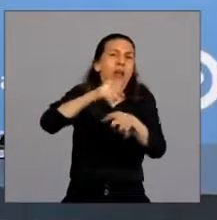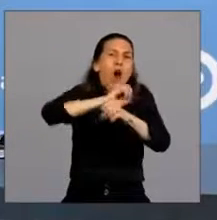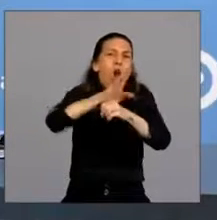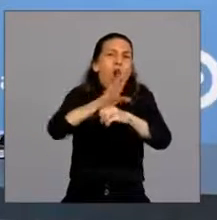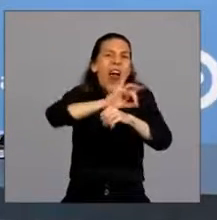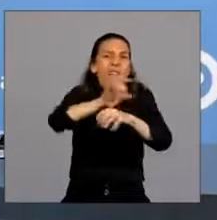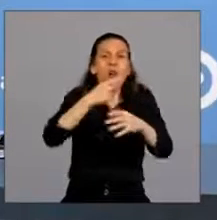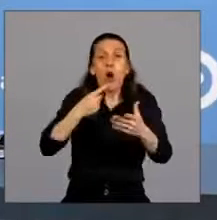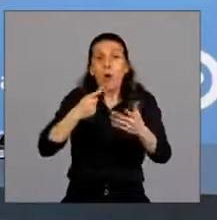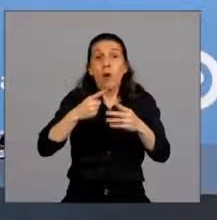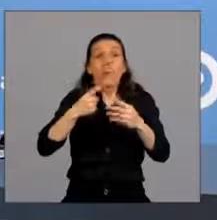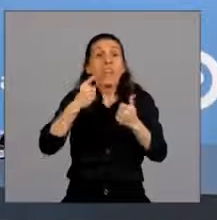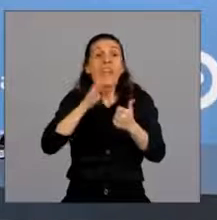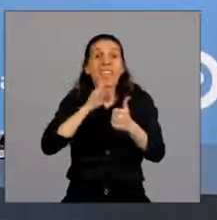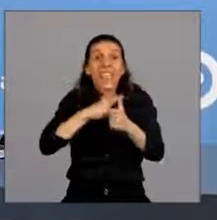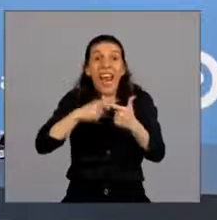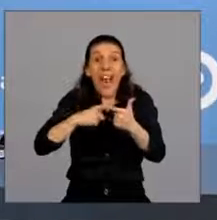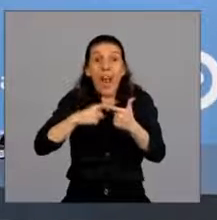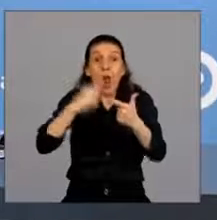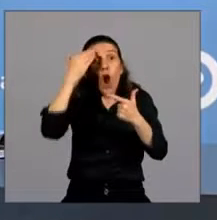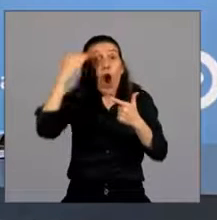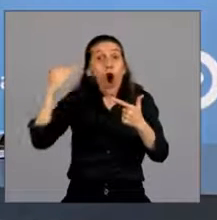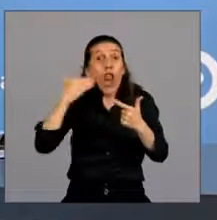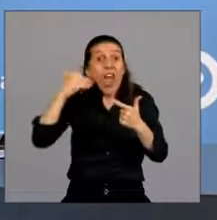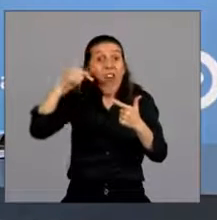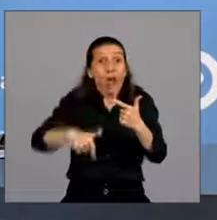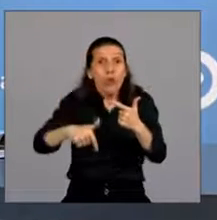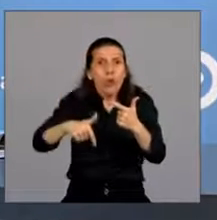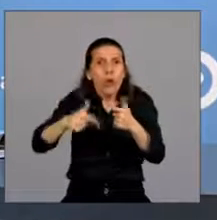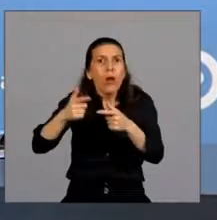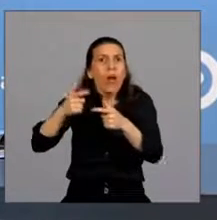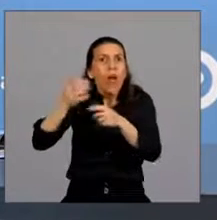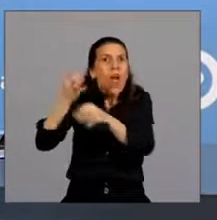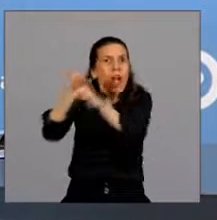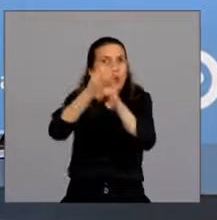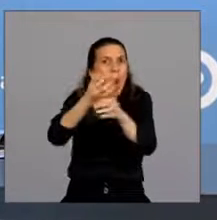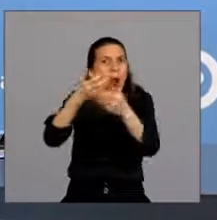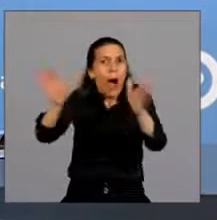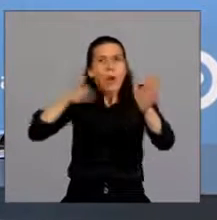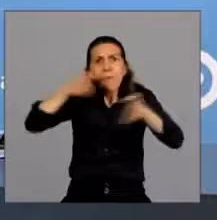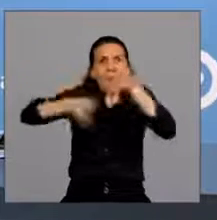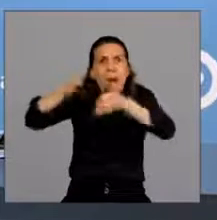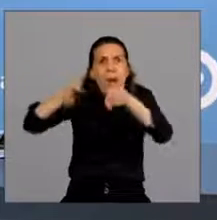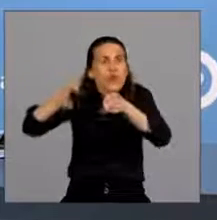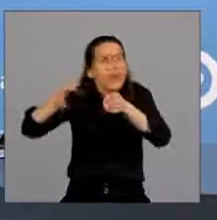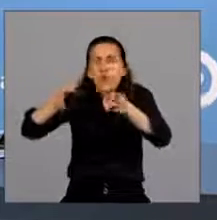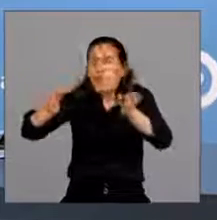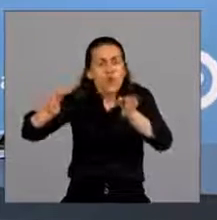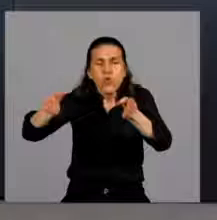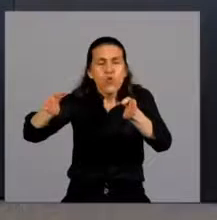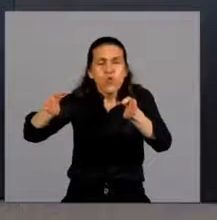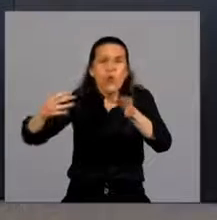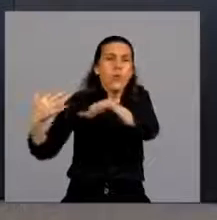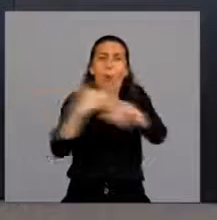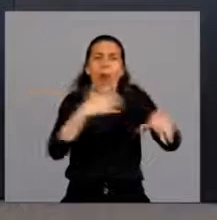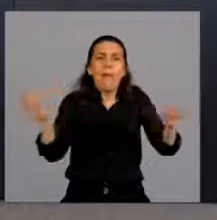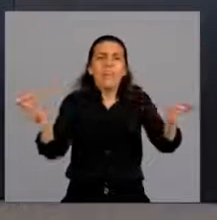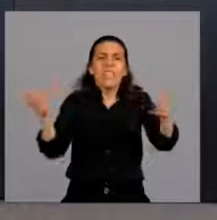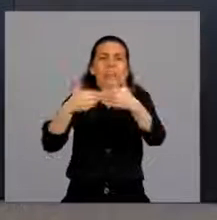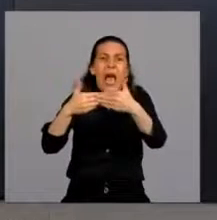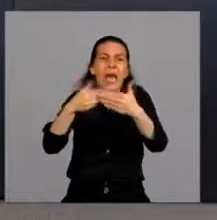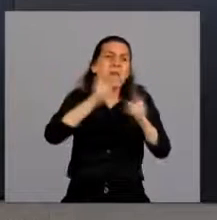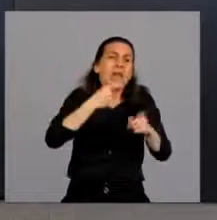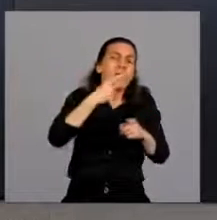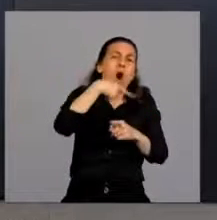Sur, volvieron a cerrar las clases. En varias ciudades europeas, que cuando hicieron alguna apertura se generó un descontrol,